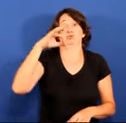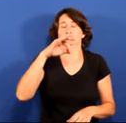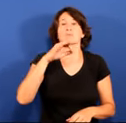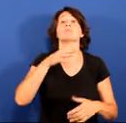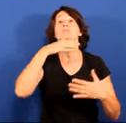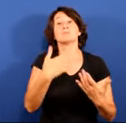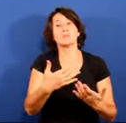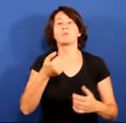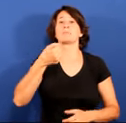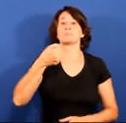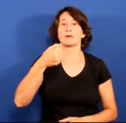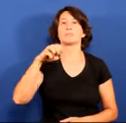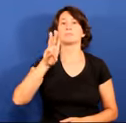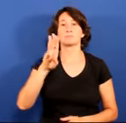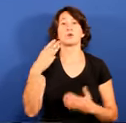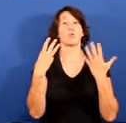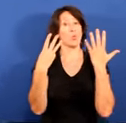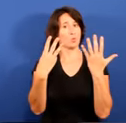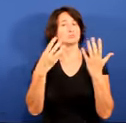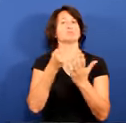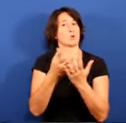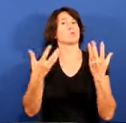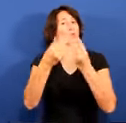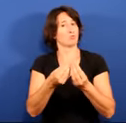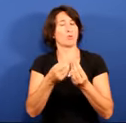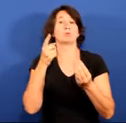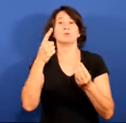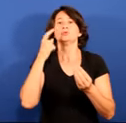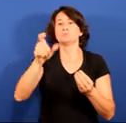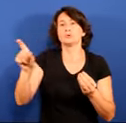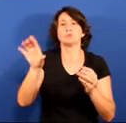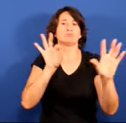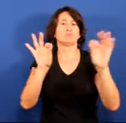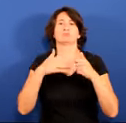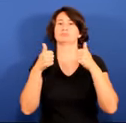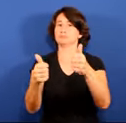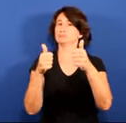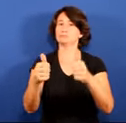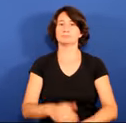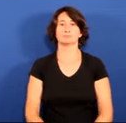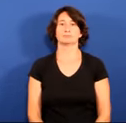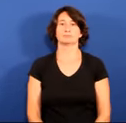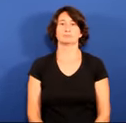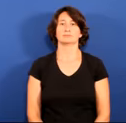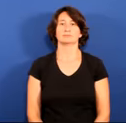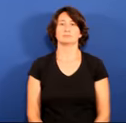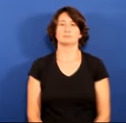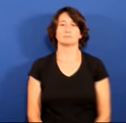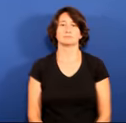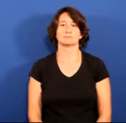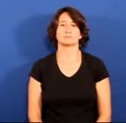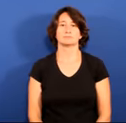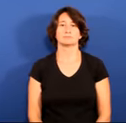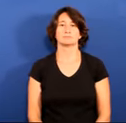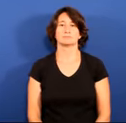Basurto, Recalde, Zorroza, Liseaga y Bentasarra. La diputada foral de Obras Públicas y Transporte, Itziar Garamendi, ha recordado que